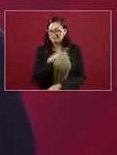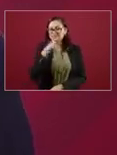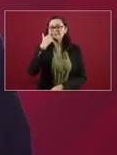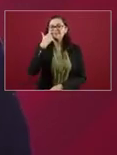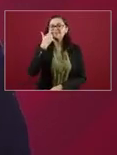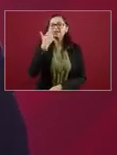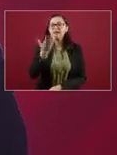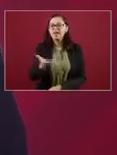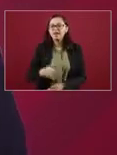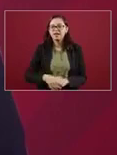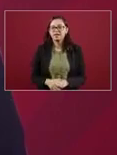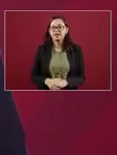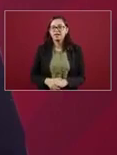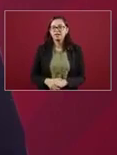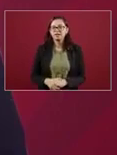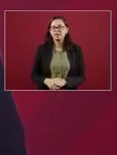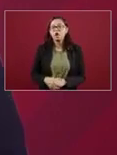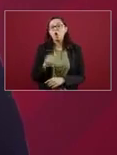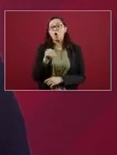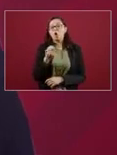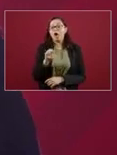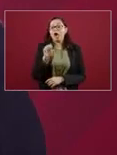Mandaron una carta a la OEA.